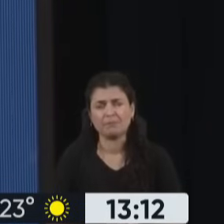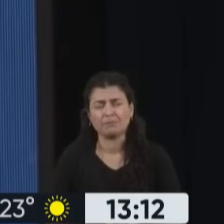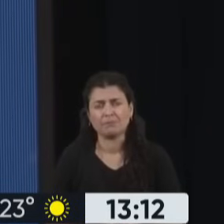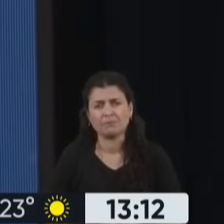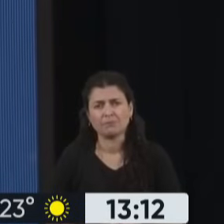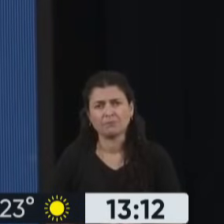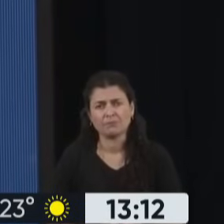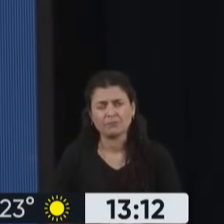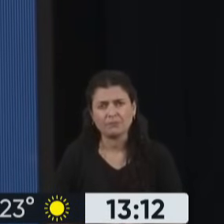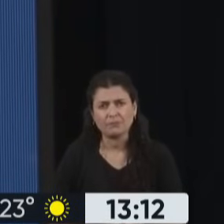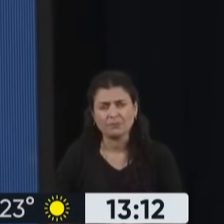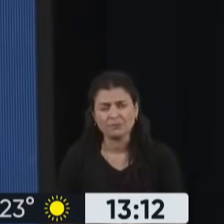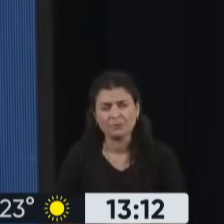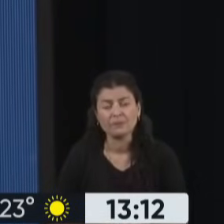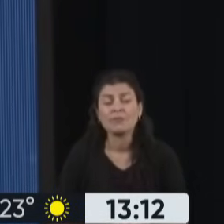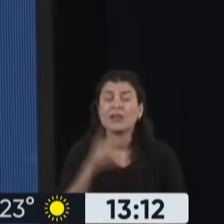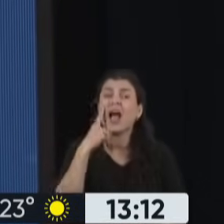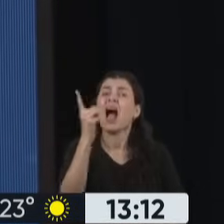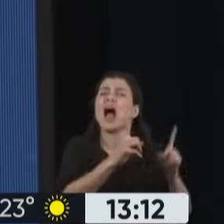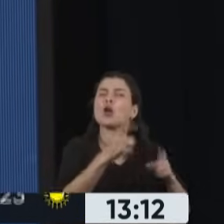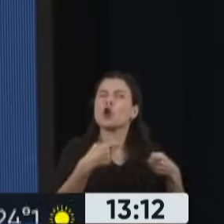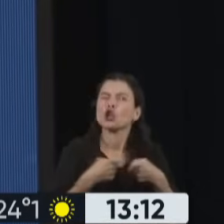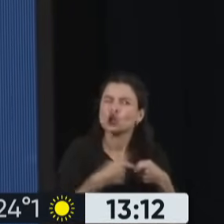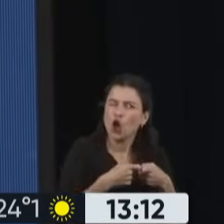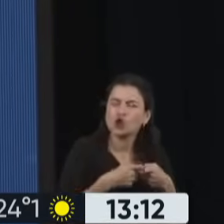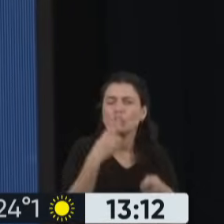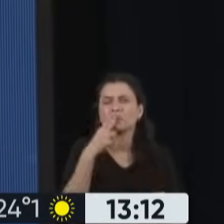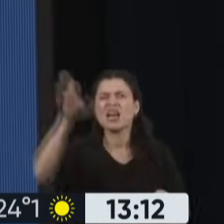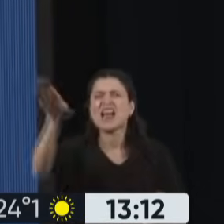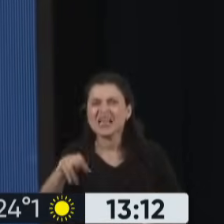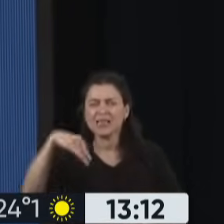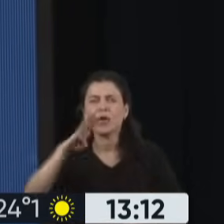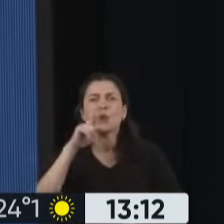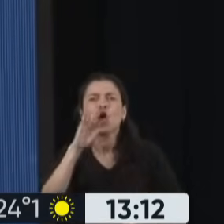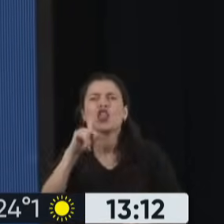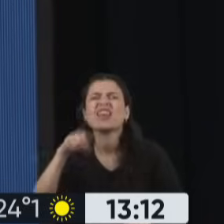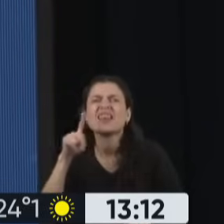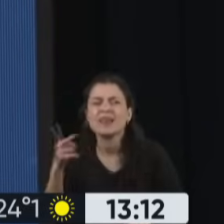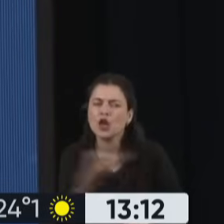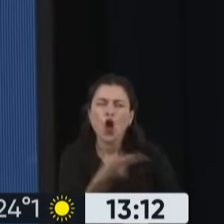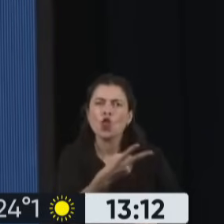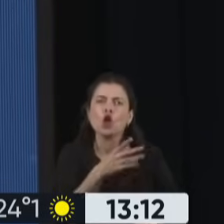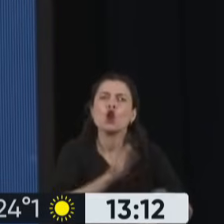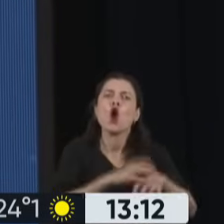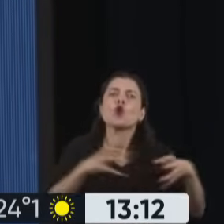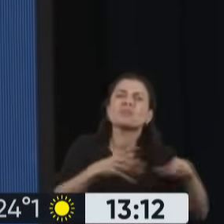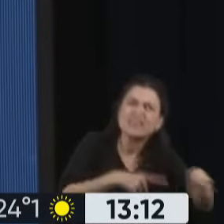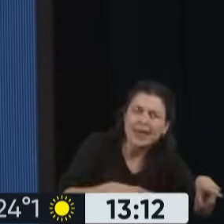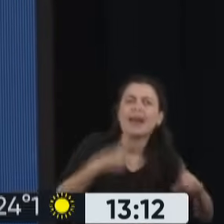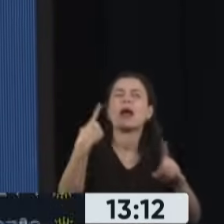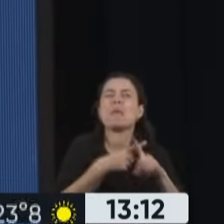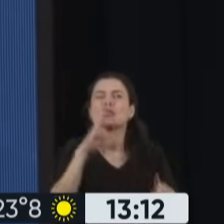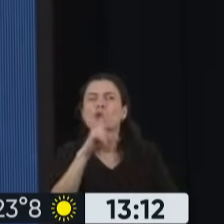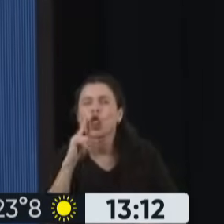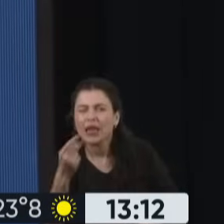con el nazi de Biondini, digo, quien se autorreconoce nazi y quiere perseguir a la gente en redes